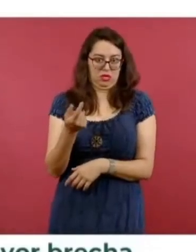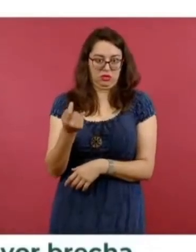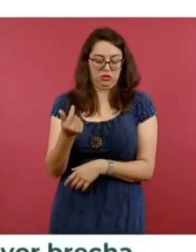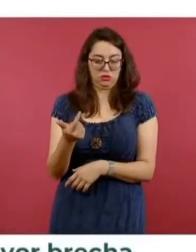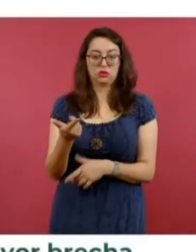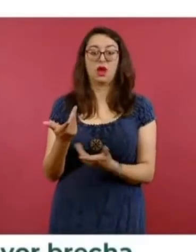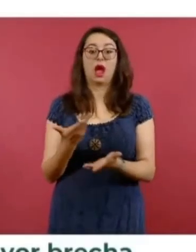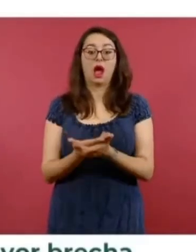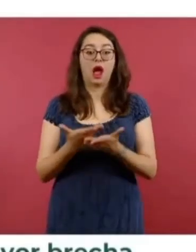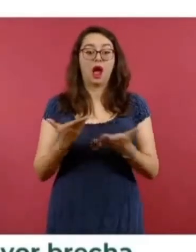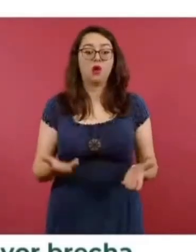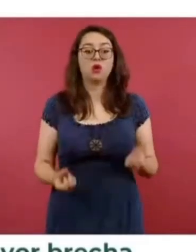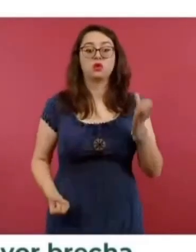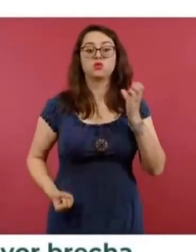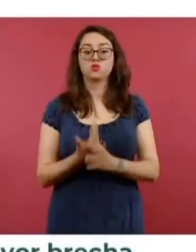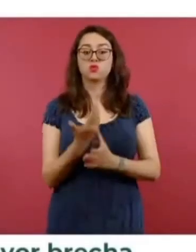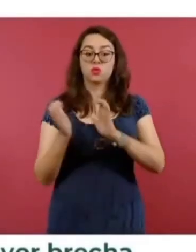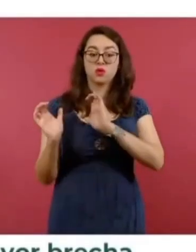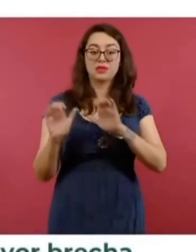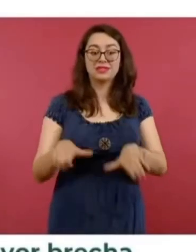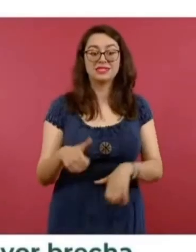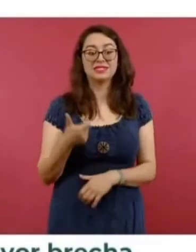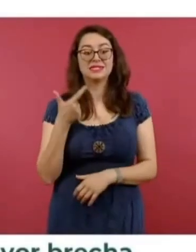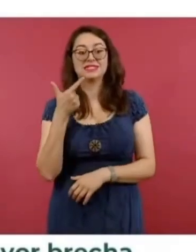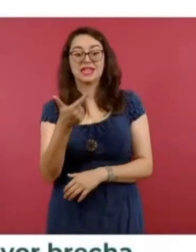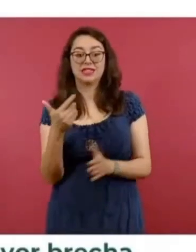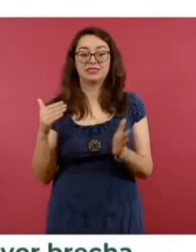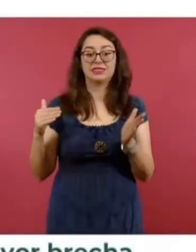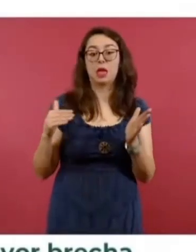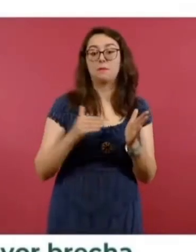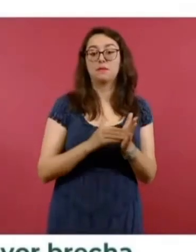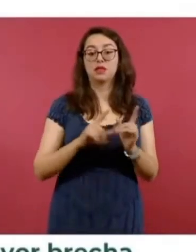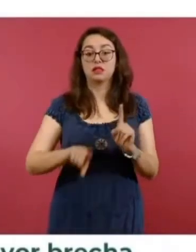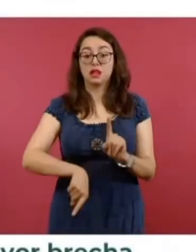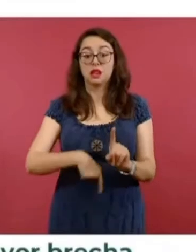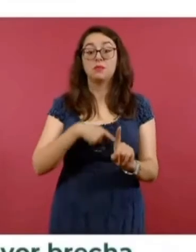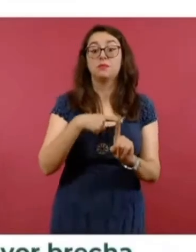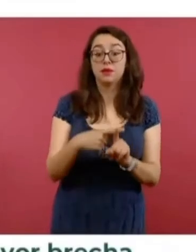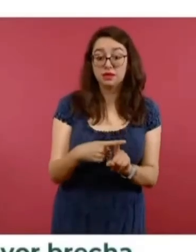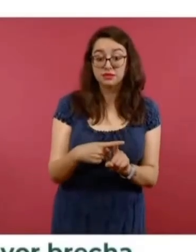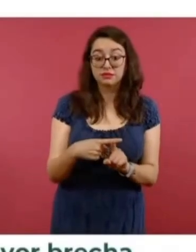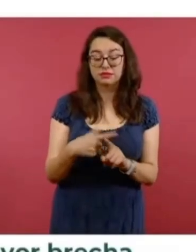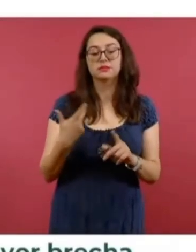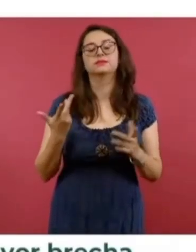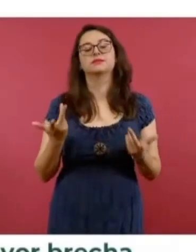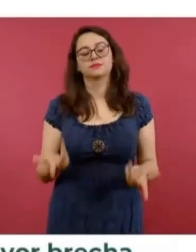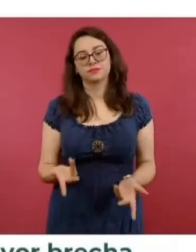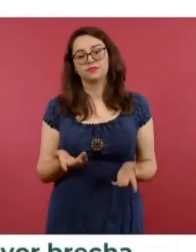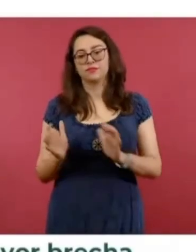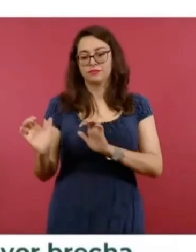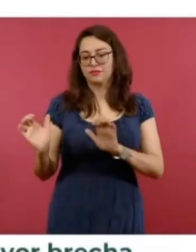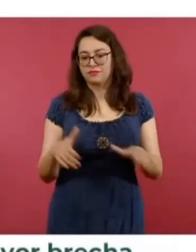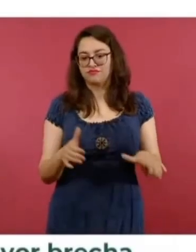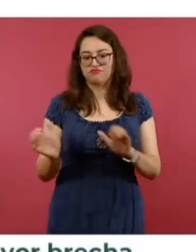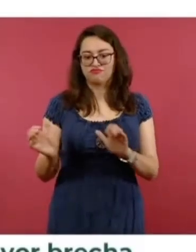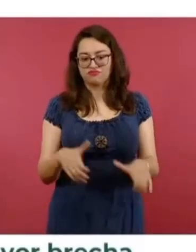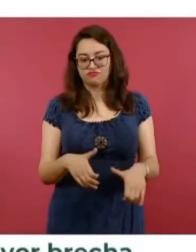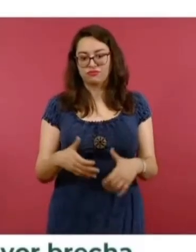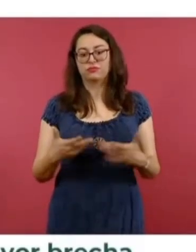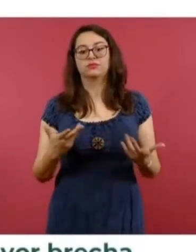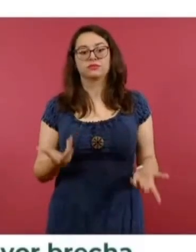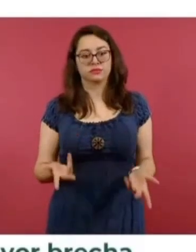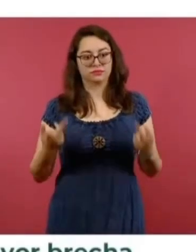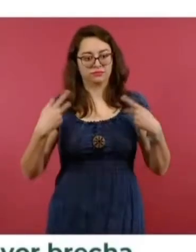a 7,226 médicas y médicos especialistas. Lo comentamos en este mismo espacio, la contratación que se hizo de los